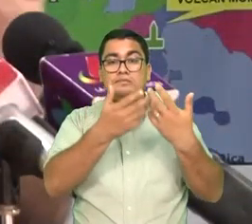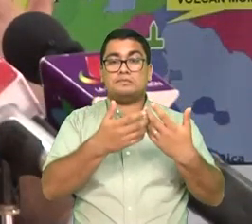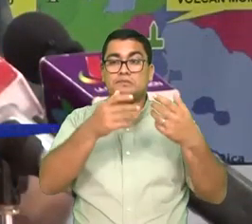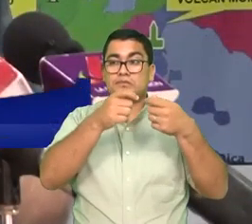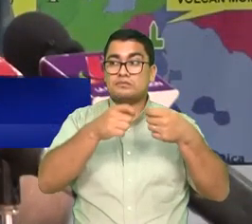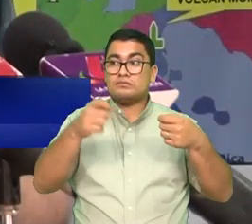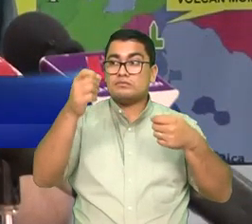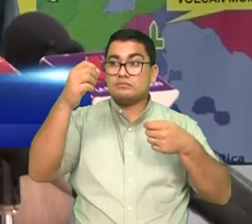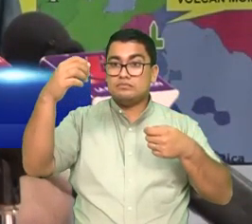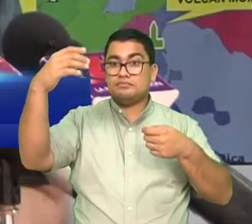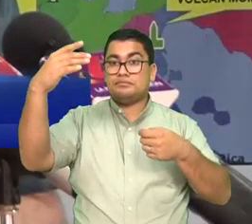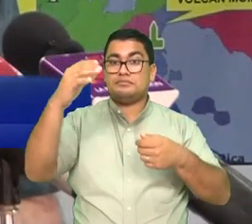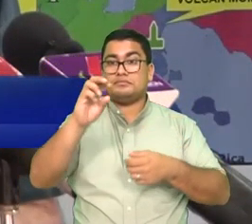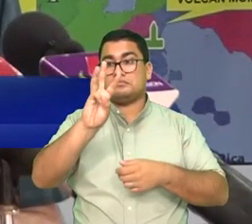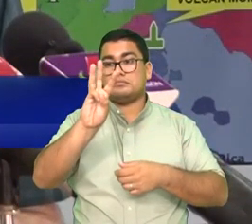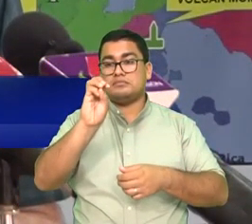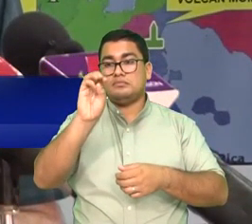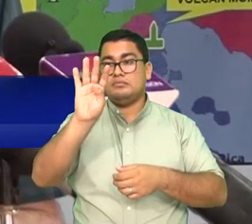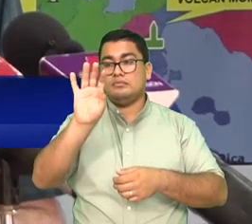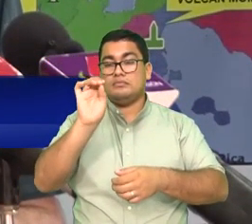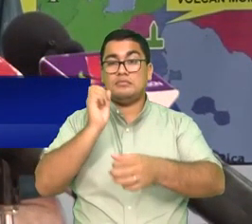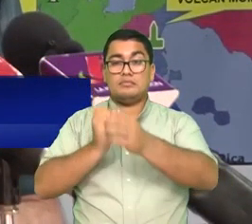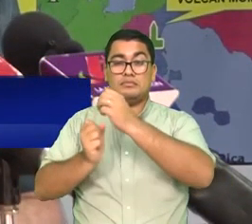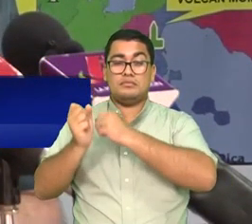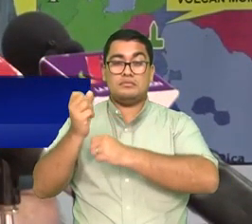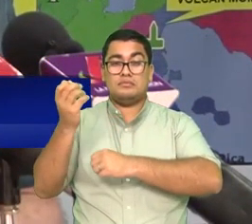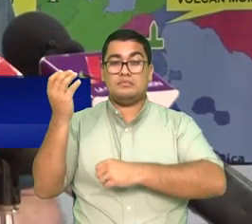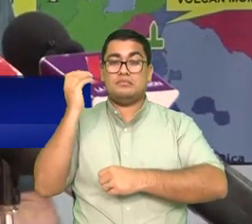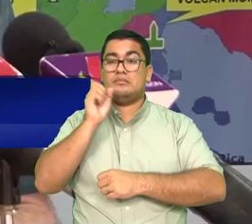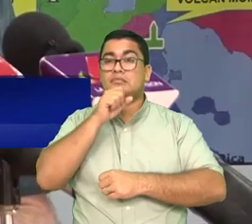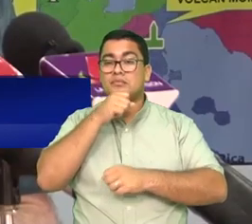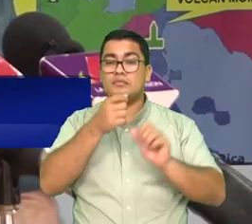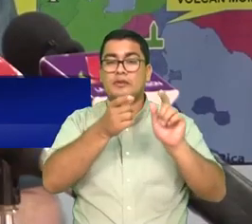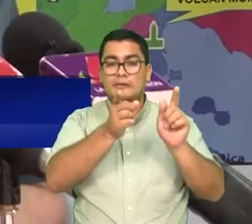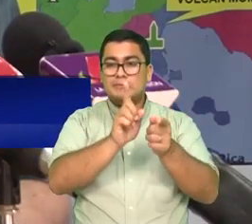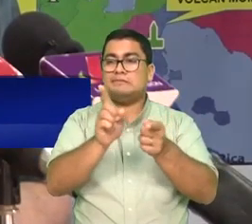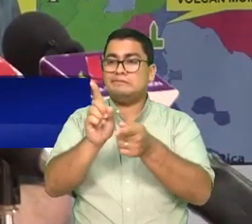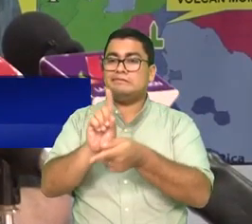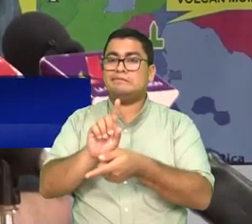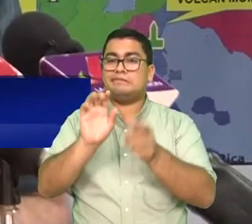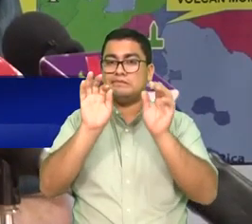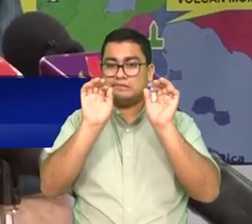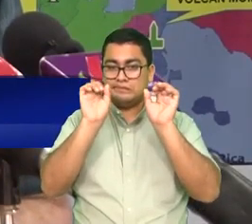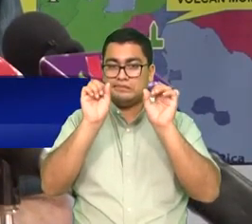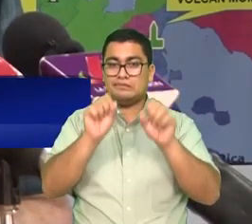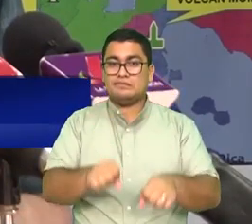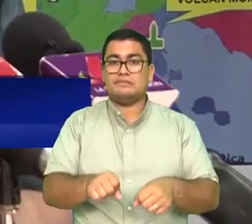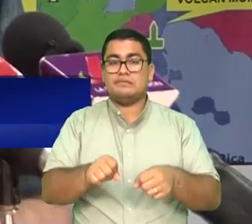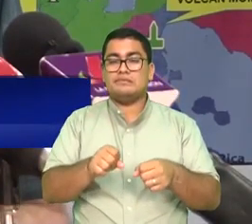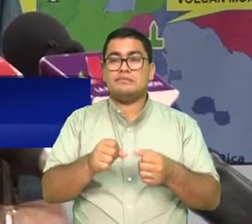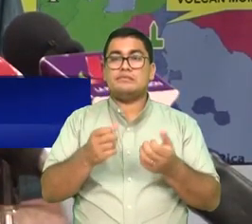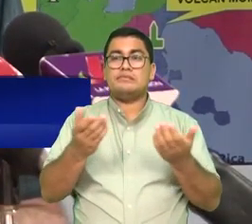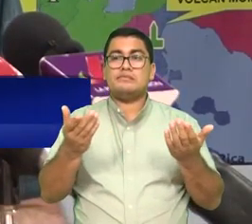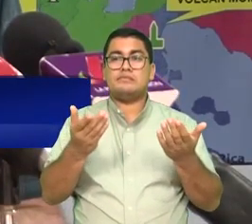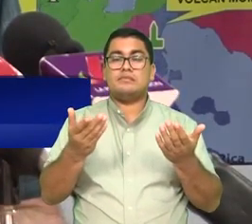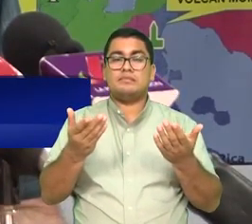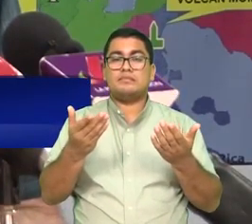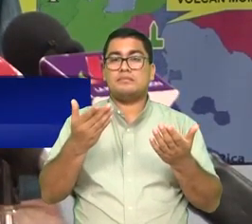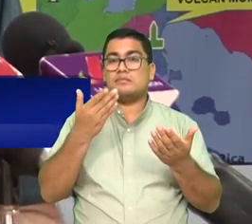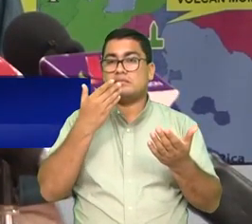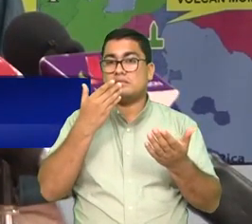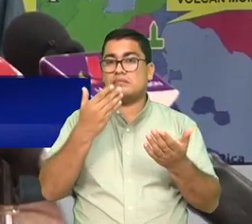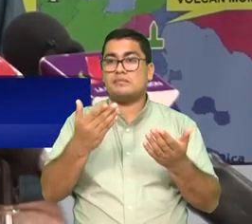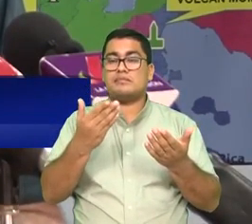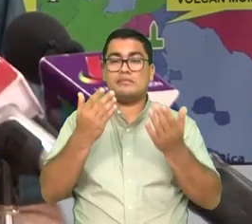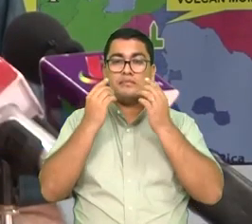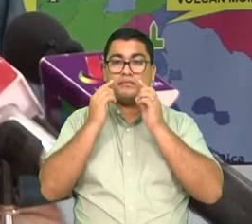tenían 30, 40 años de existir, nos han permitido enfrentar